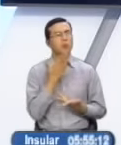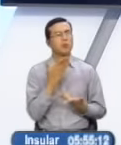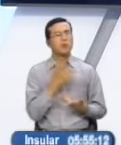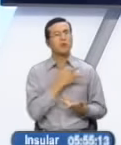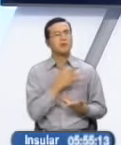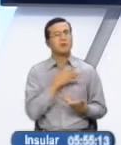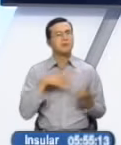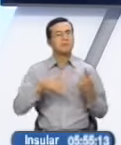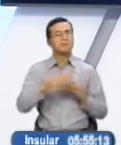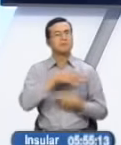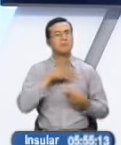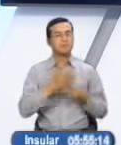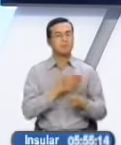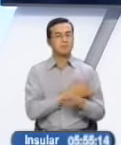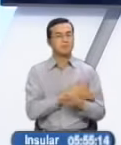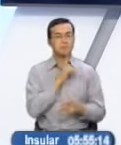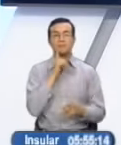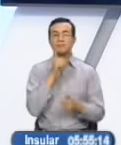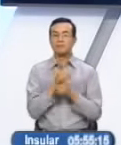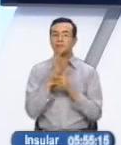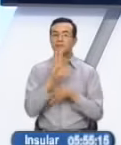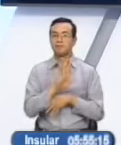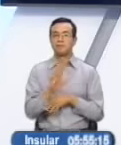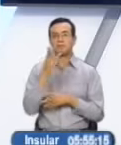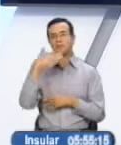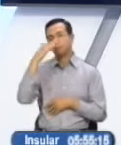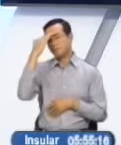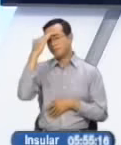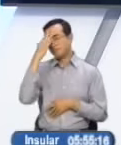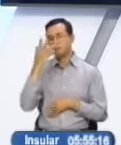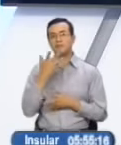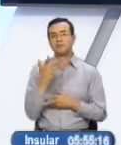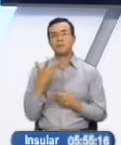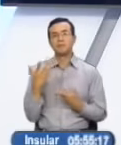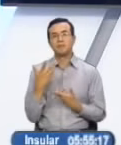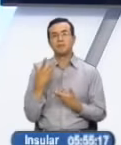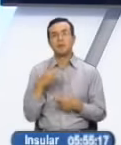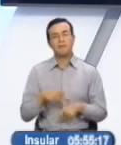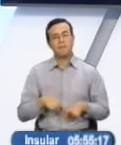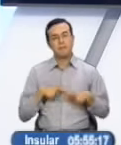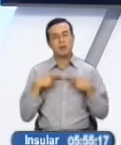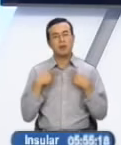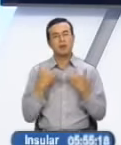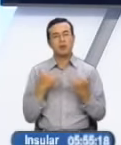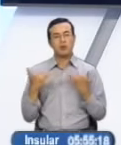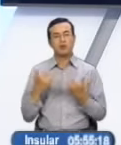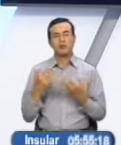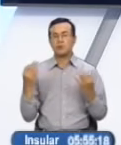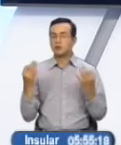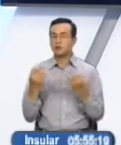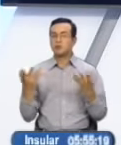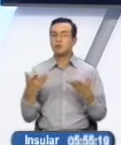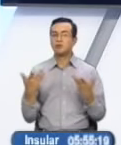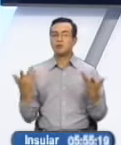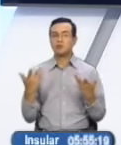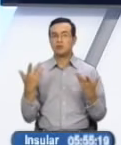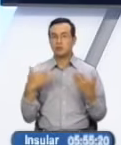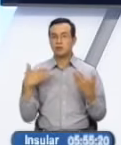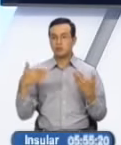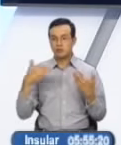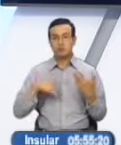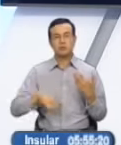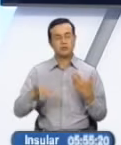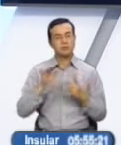el ambiente de esta previa y, por supuesto, saber qué es lo que aspiran en la vida del jugador, que seguramente de aquí en más